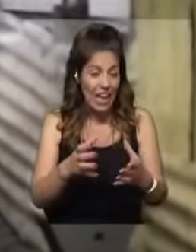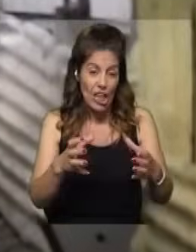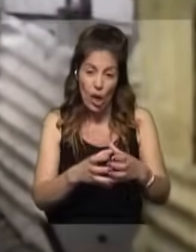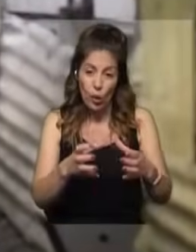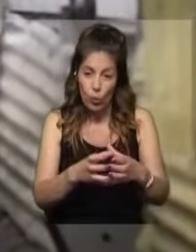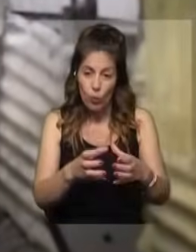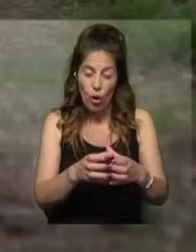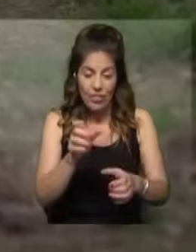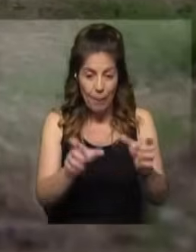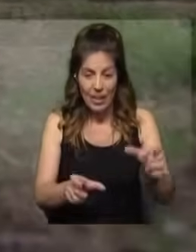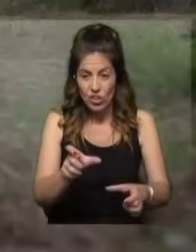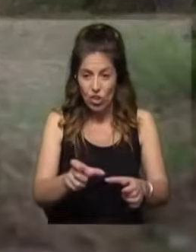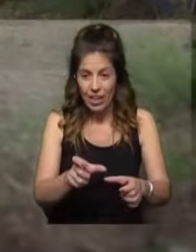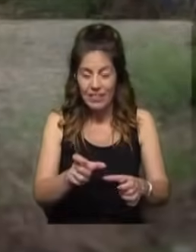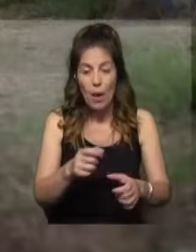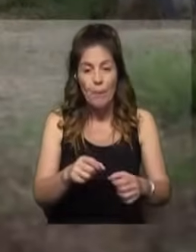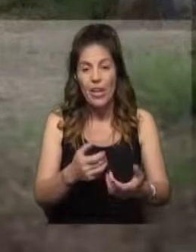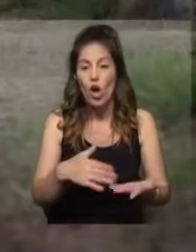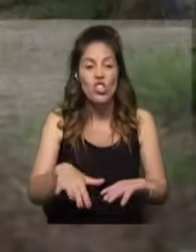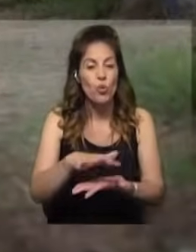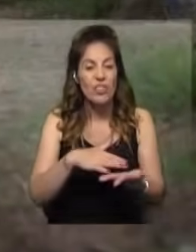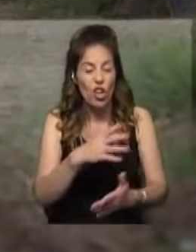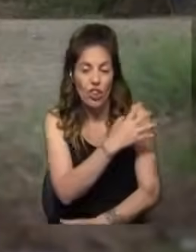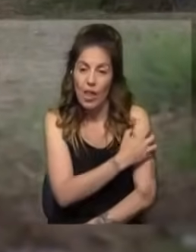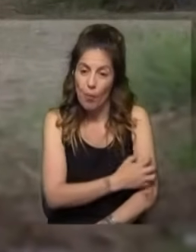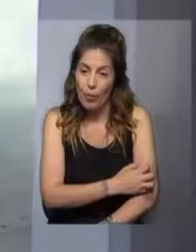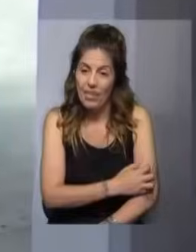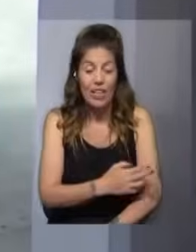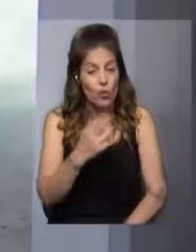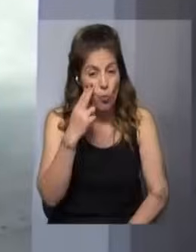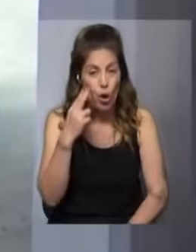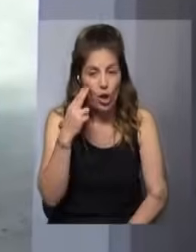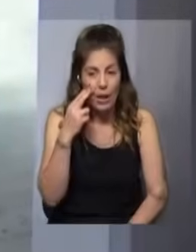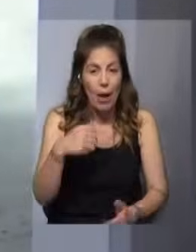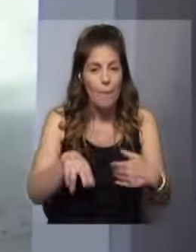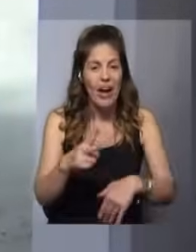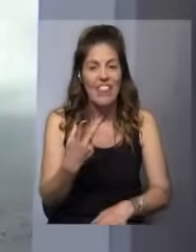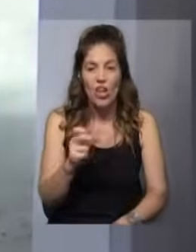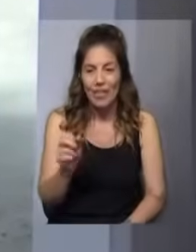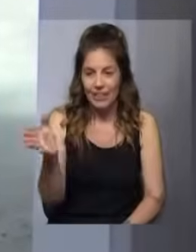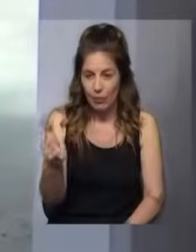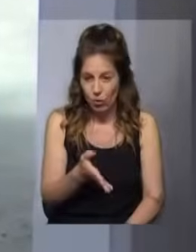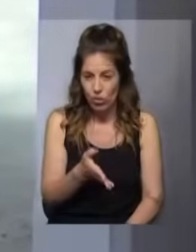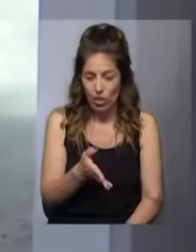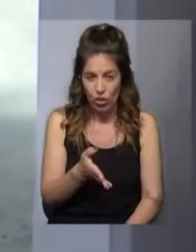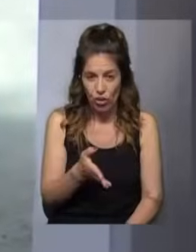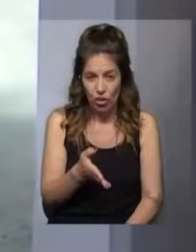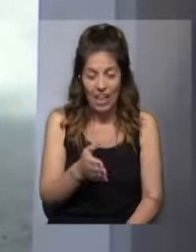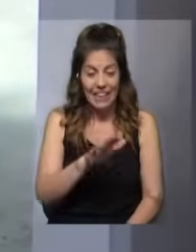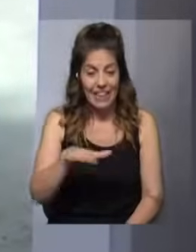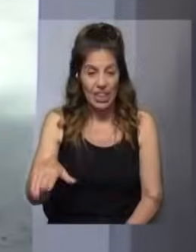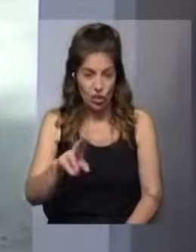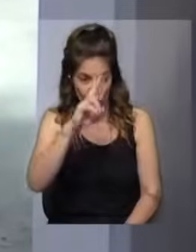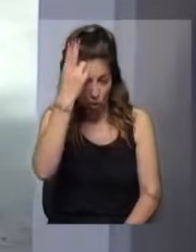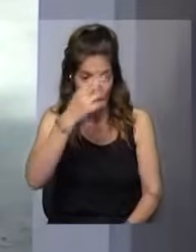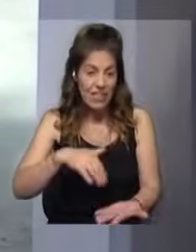poblacional pero cuyas condiciones de bienestar y de pobreza son problemáticas no más del 20% creoo de este de niños en el Uruguay están